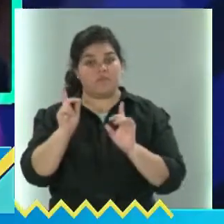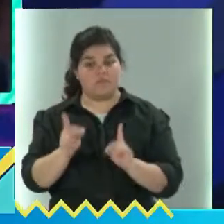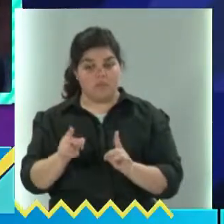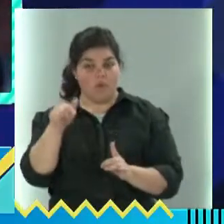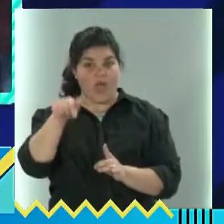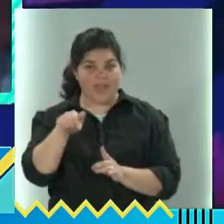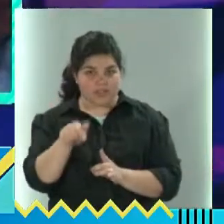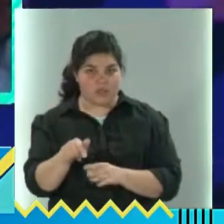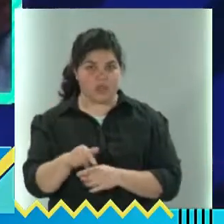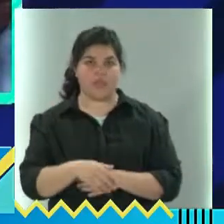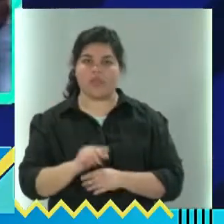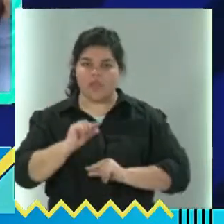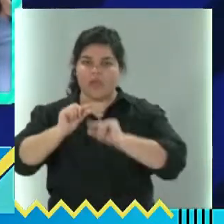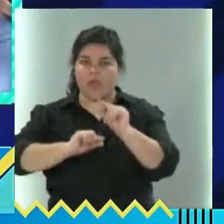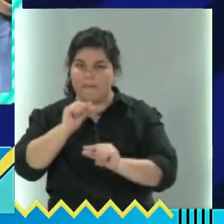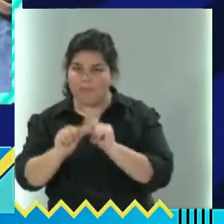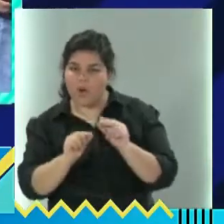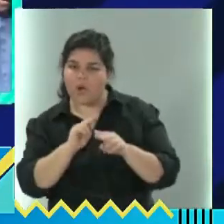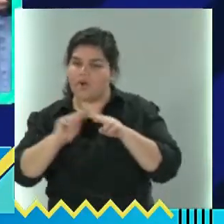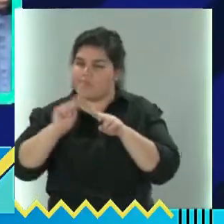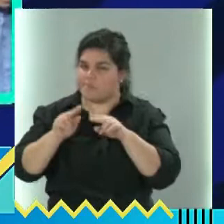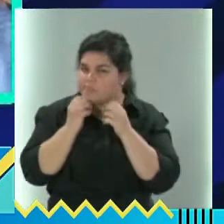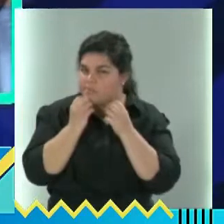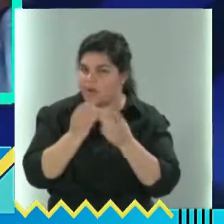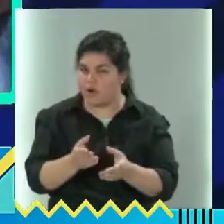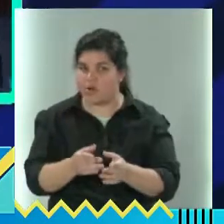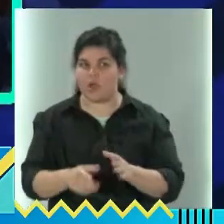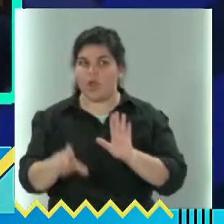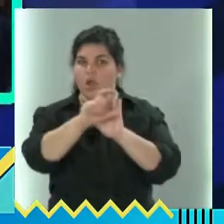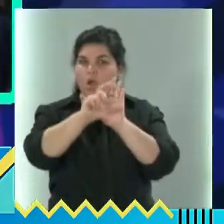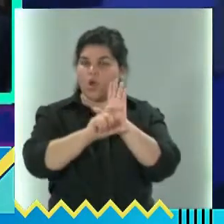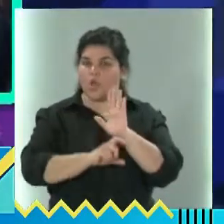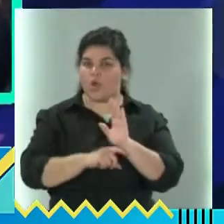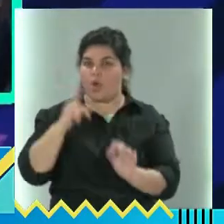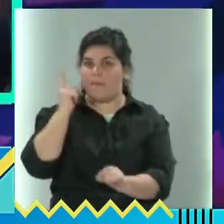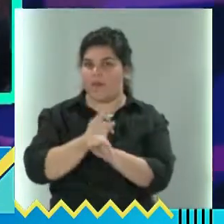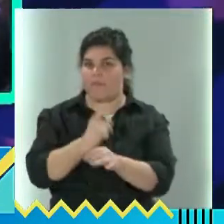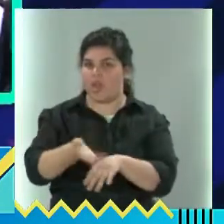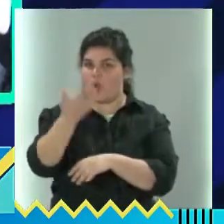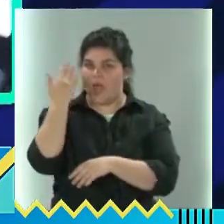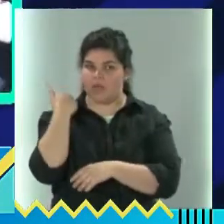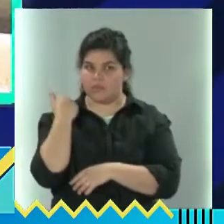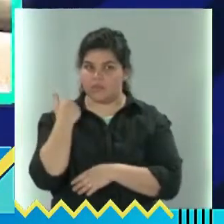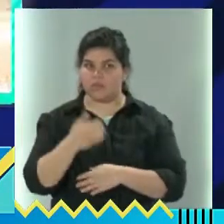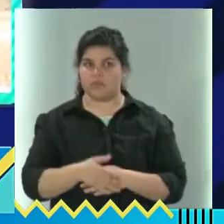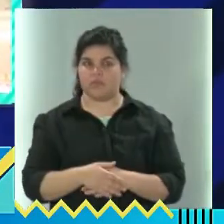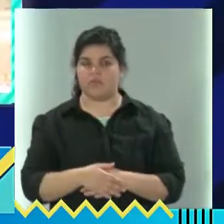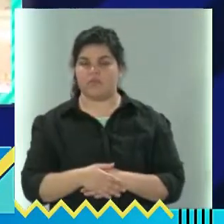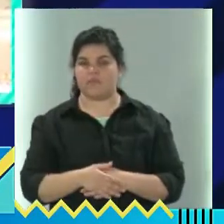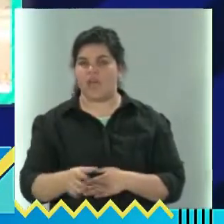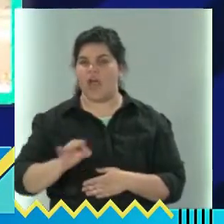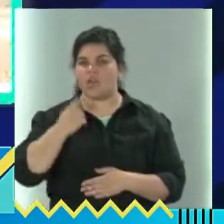es ayornar más el primer código, o sea, el primer código codificado, para así decirlo, fue